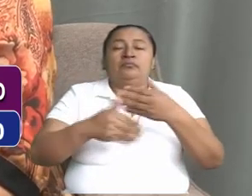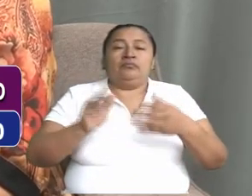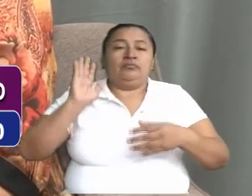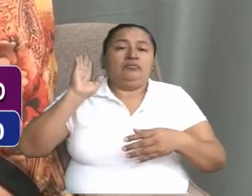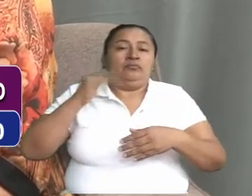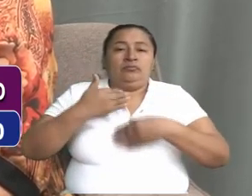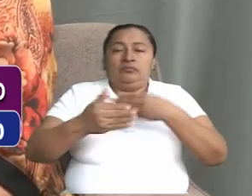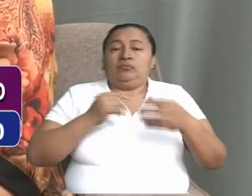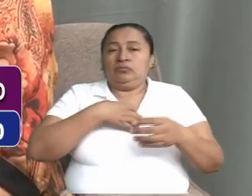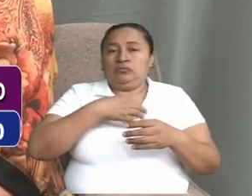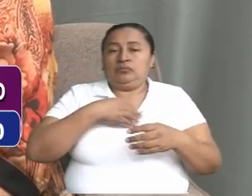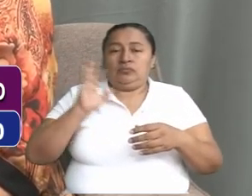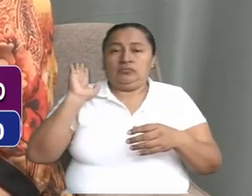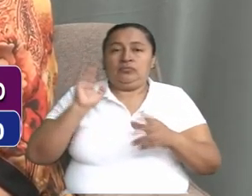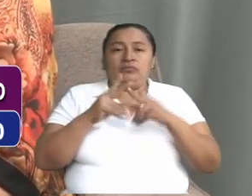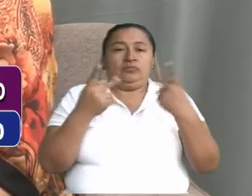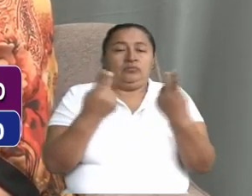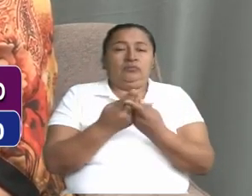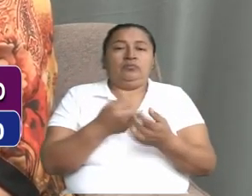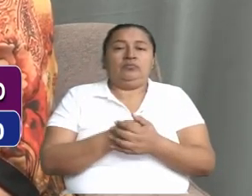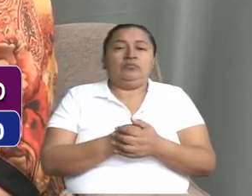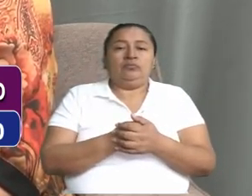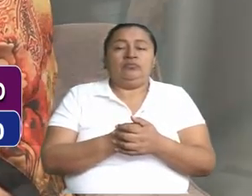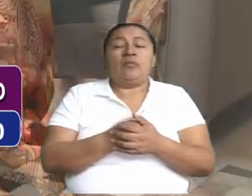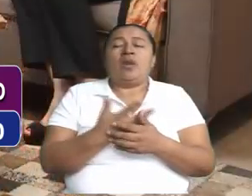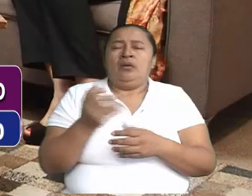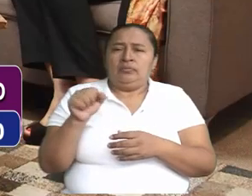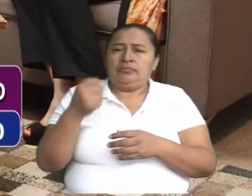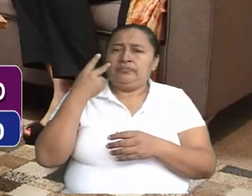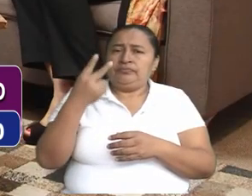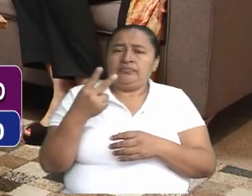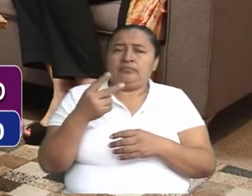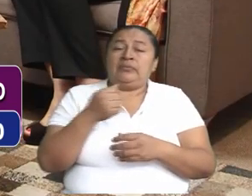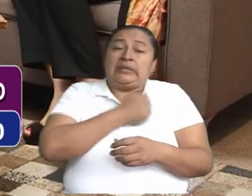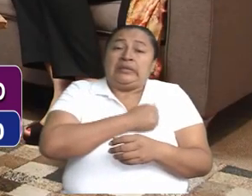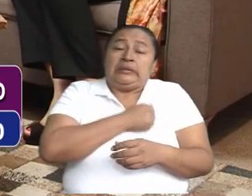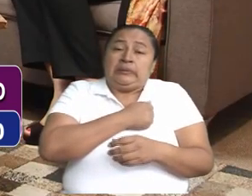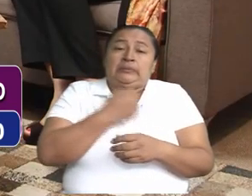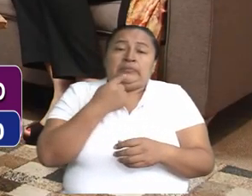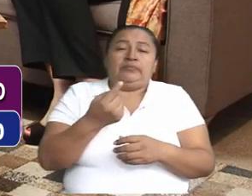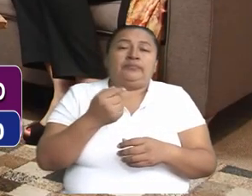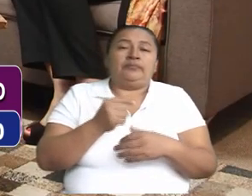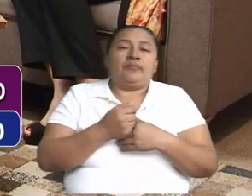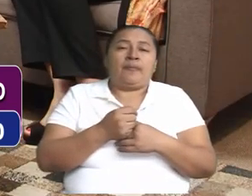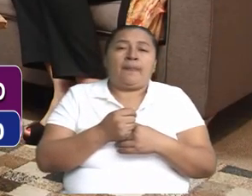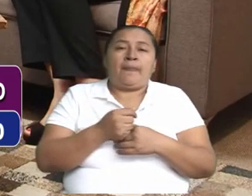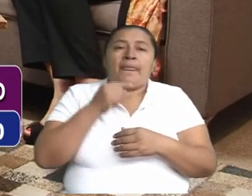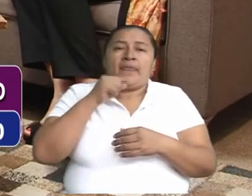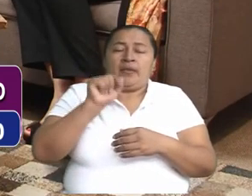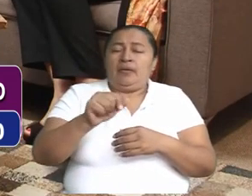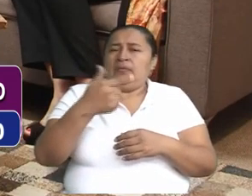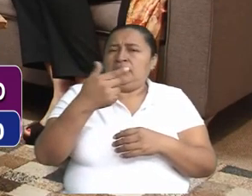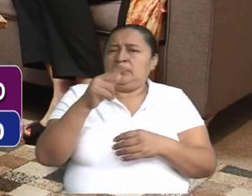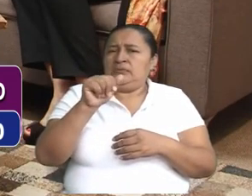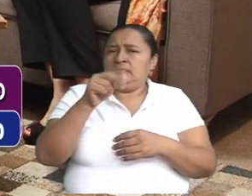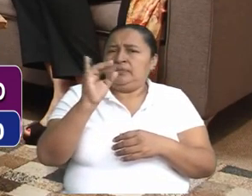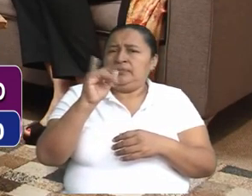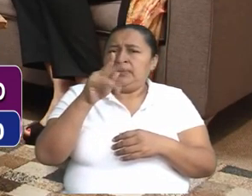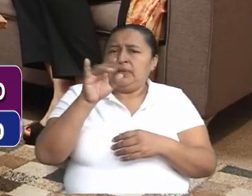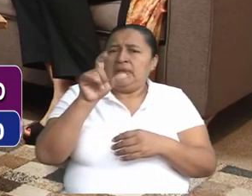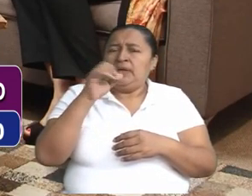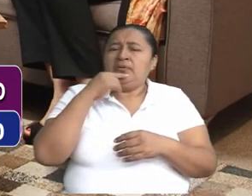comprometido con su población. Y ahí pudimos ver, y discúlpeme, que el caso de los guachicoleros, que era el tráfico